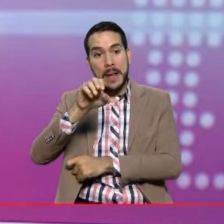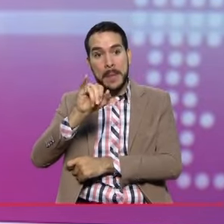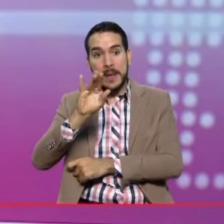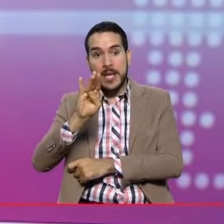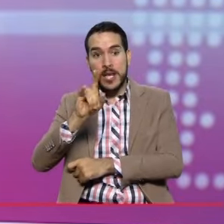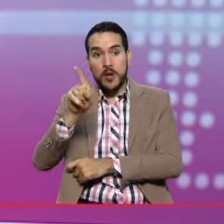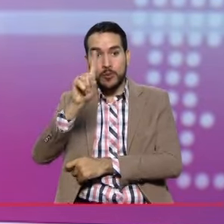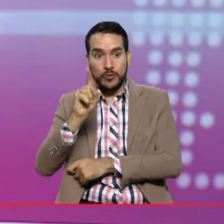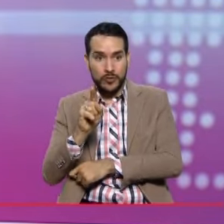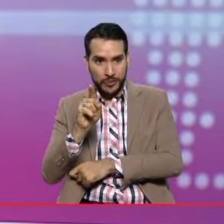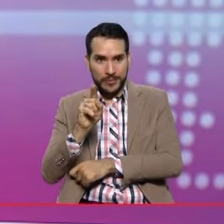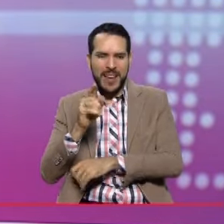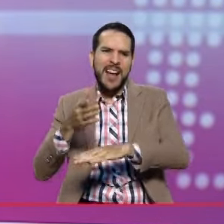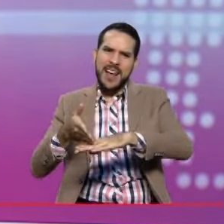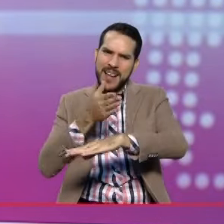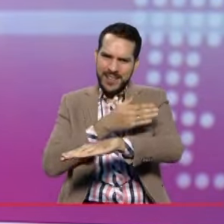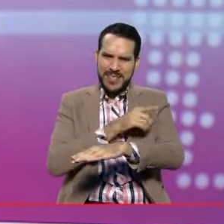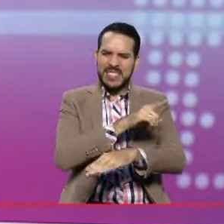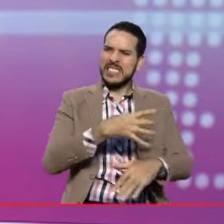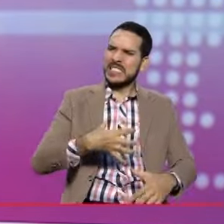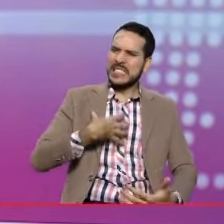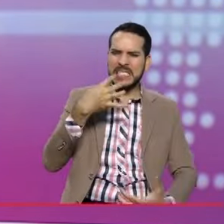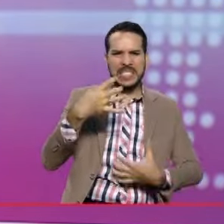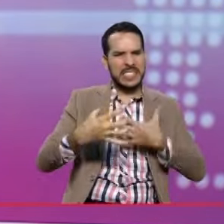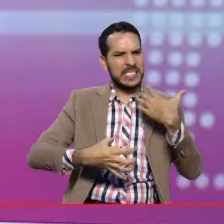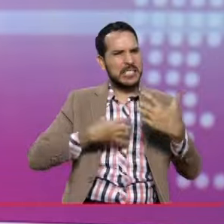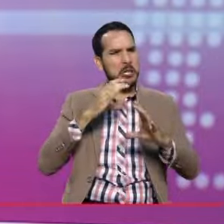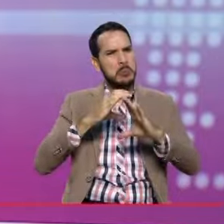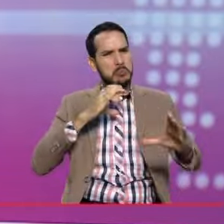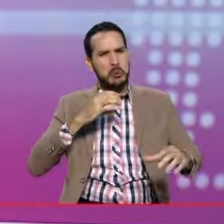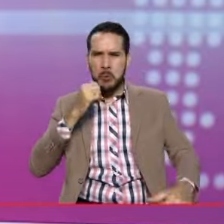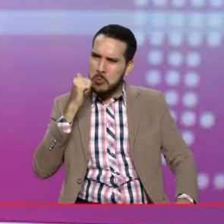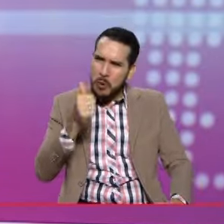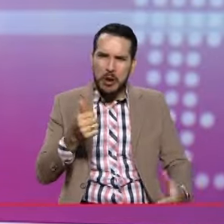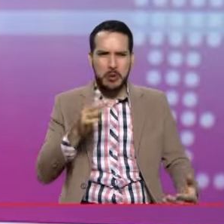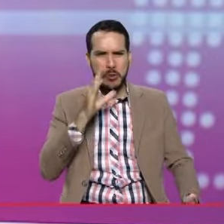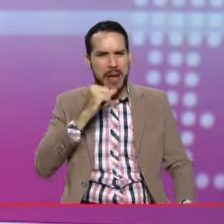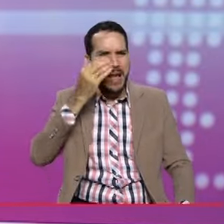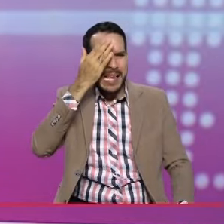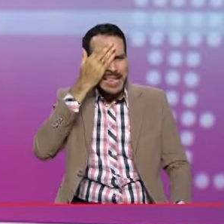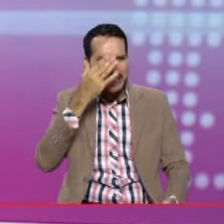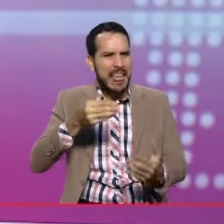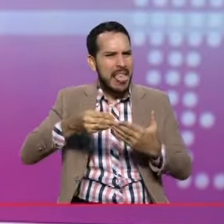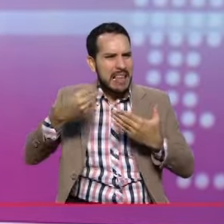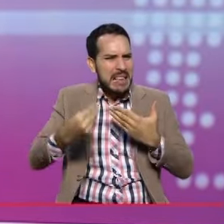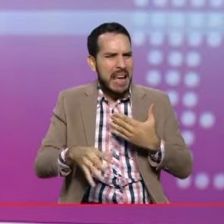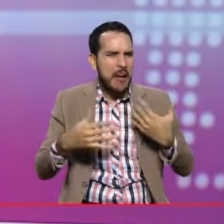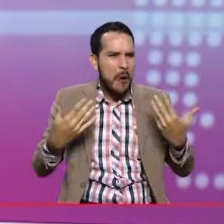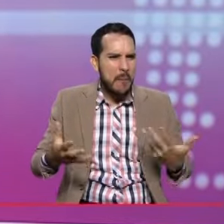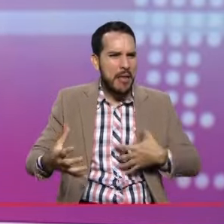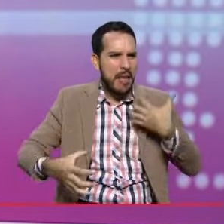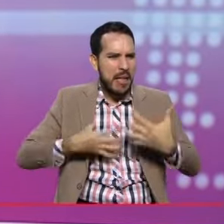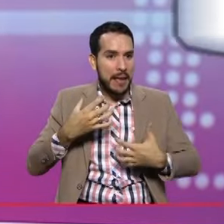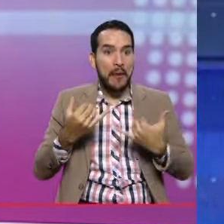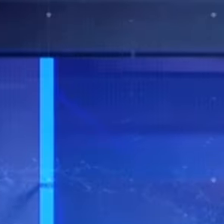tantos habitantes que padecían por la falta de rutas económicas, eficaces y amigables con el medio ambiente.